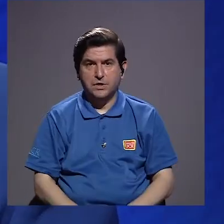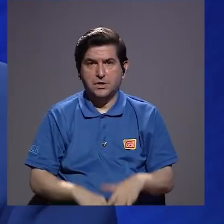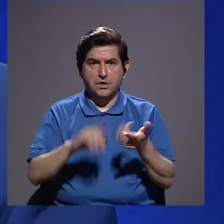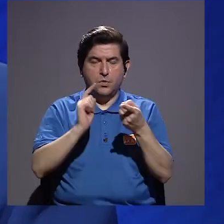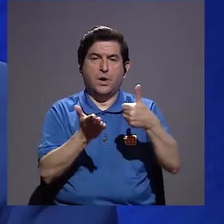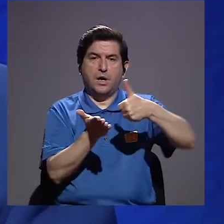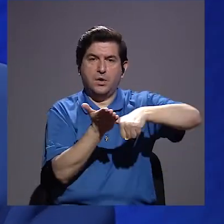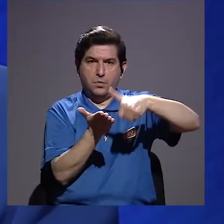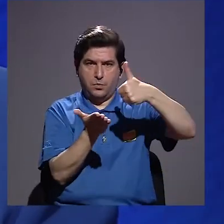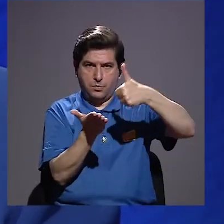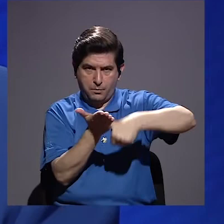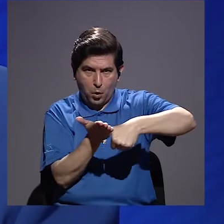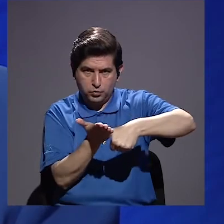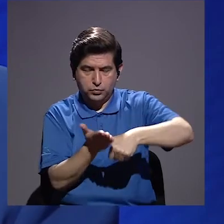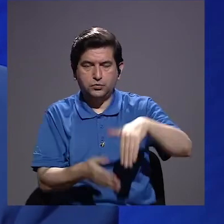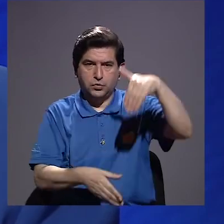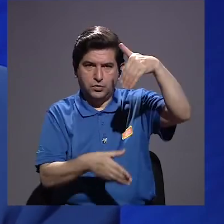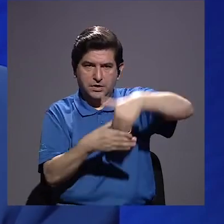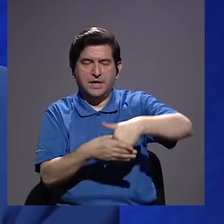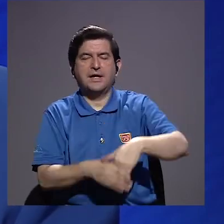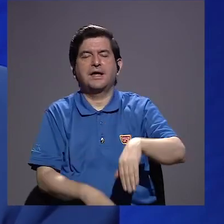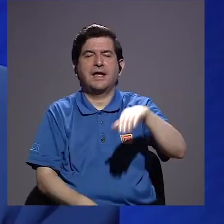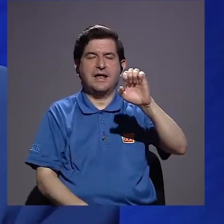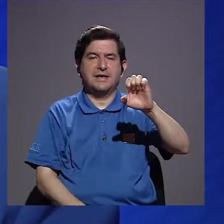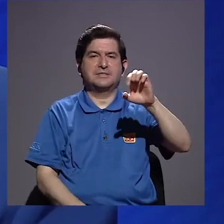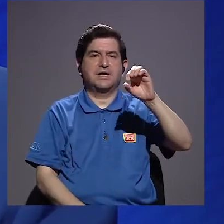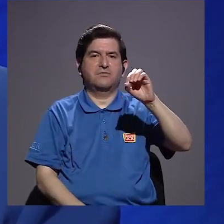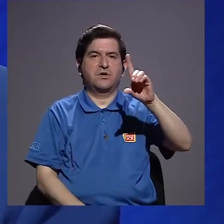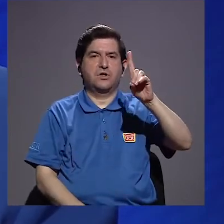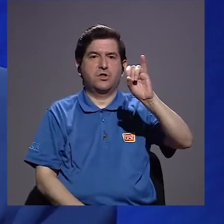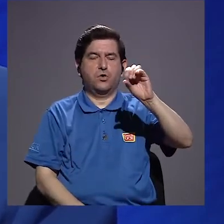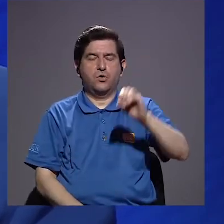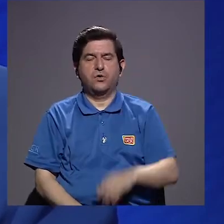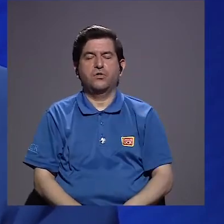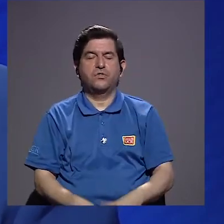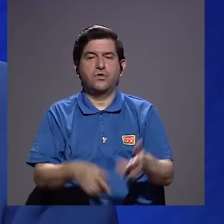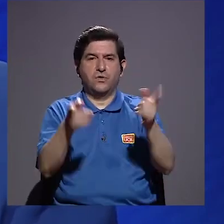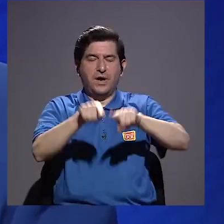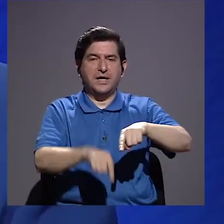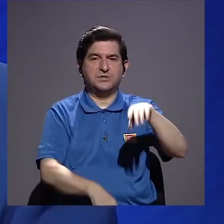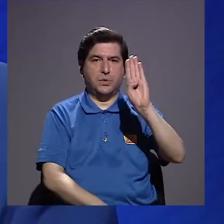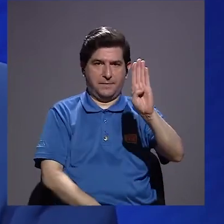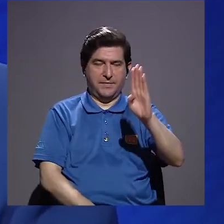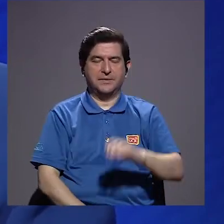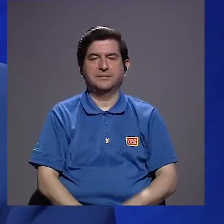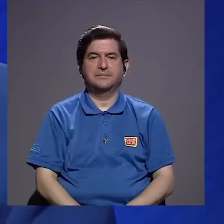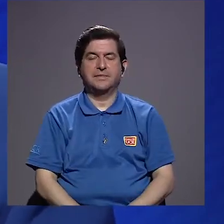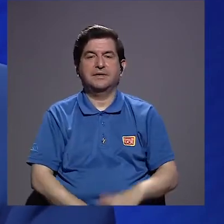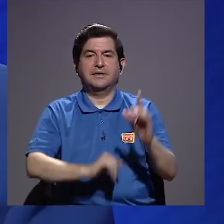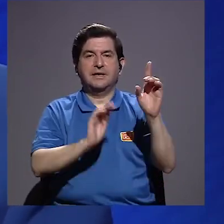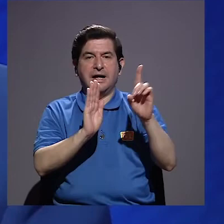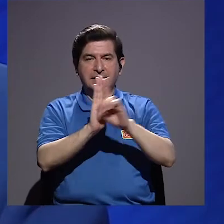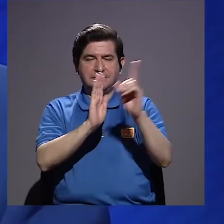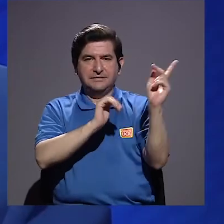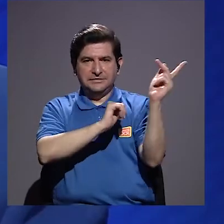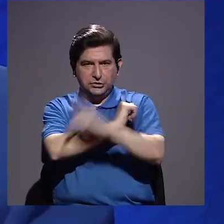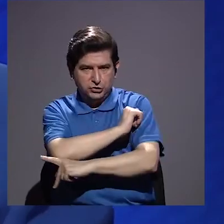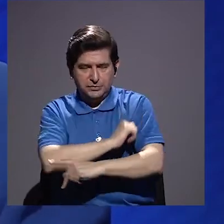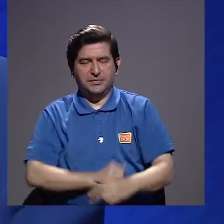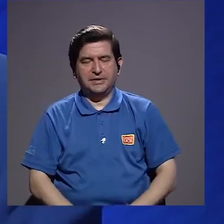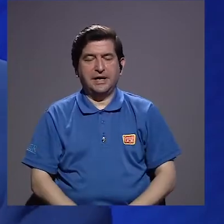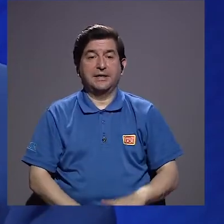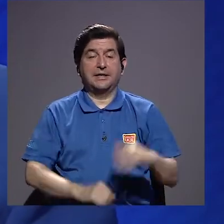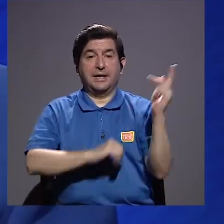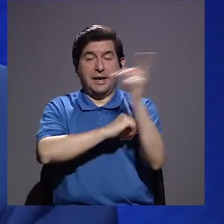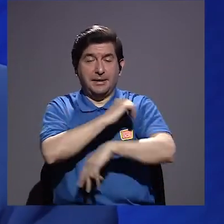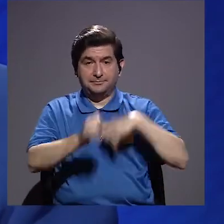fue el voto en el que intervino doña Elizabeth sobre el caso Bemba. El derecho penal y el